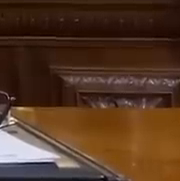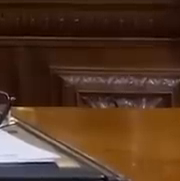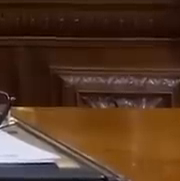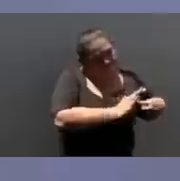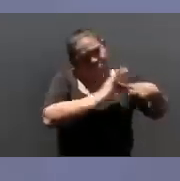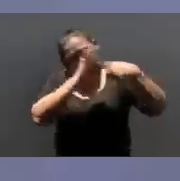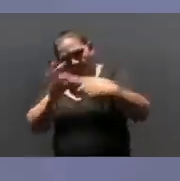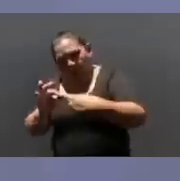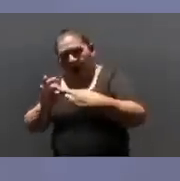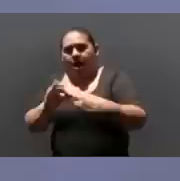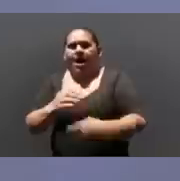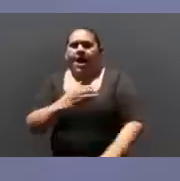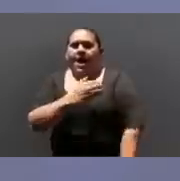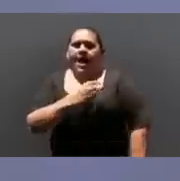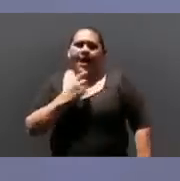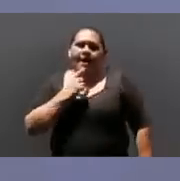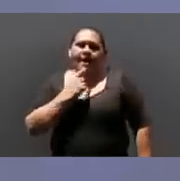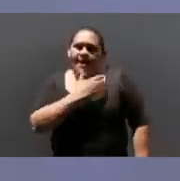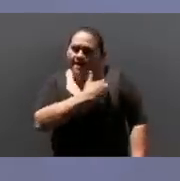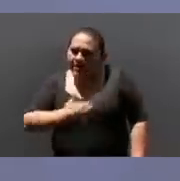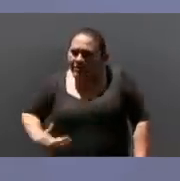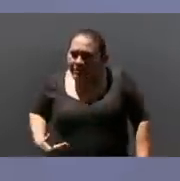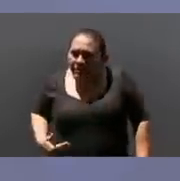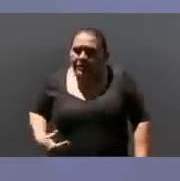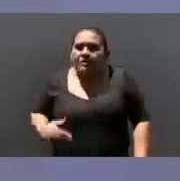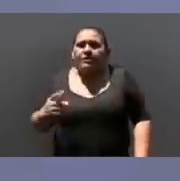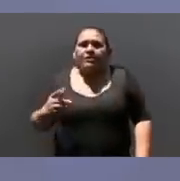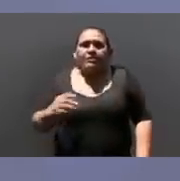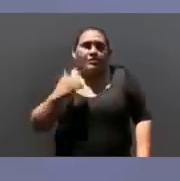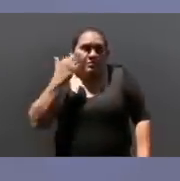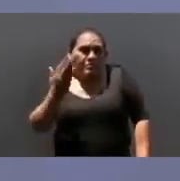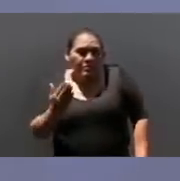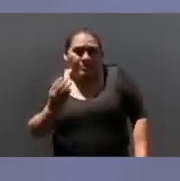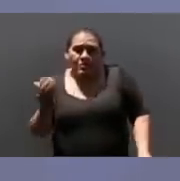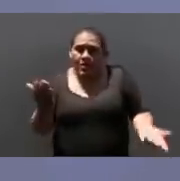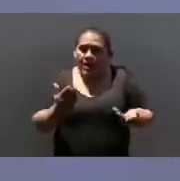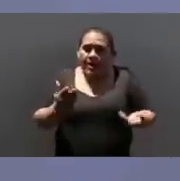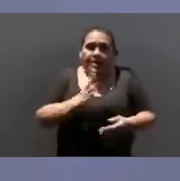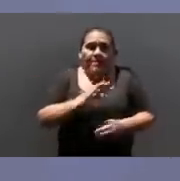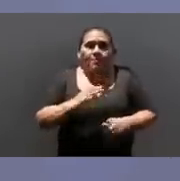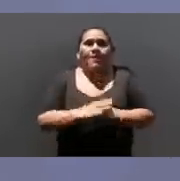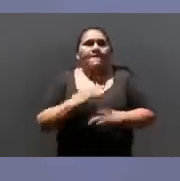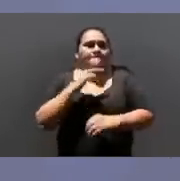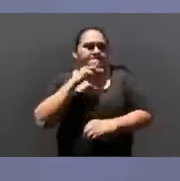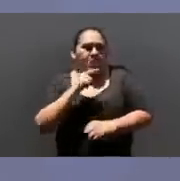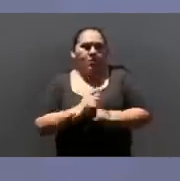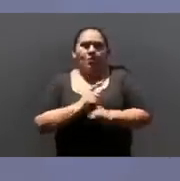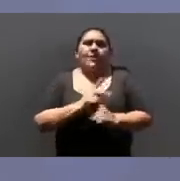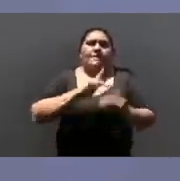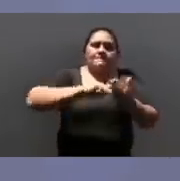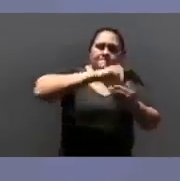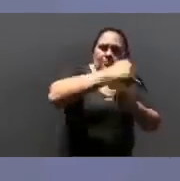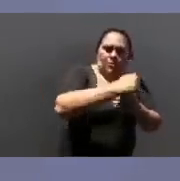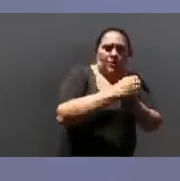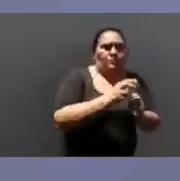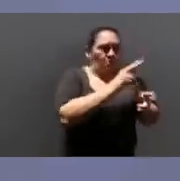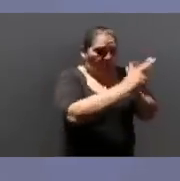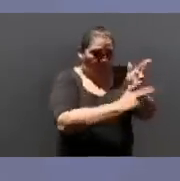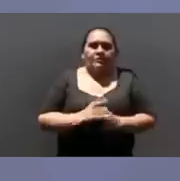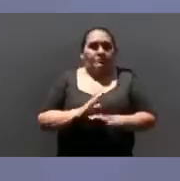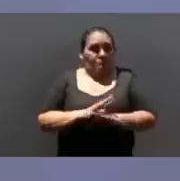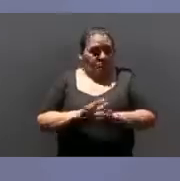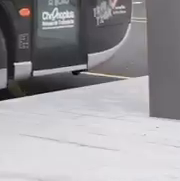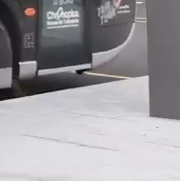le dijimos queremos hacer, puede complementar el proyecto del Tren Maya, y por eso hoy aquí estamos chambeando todos